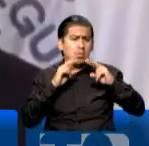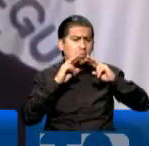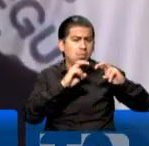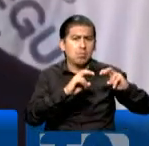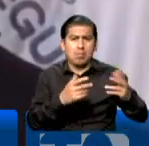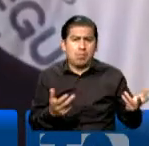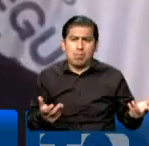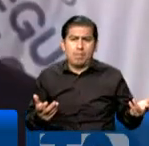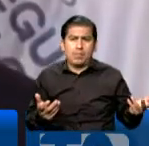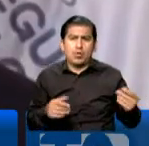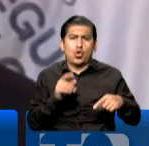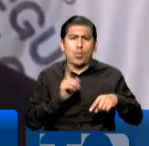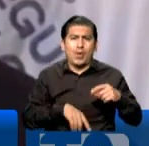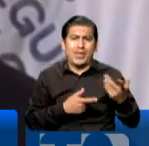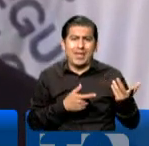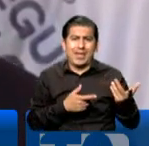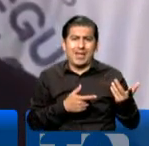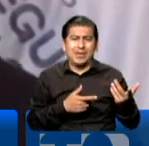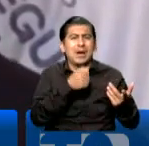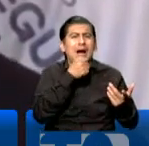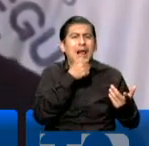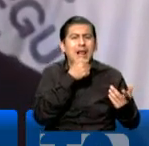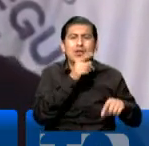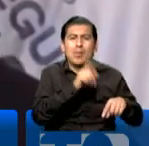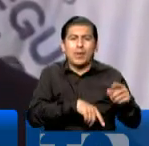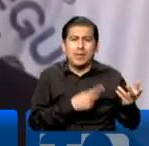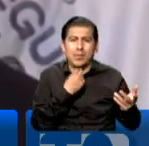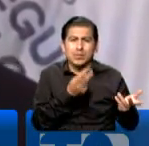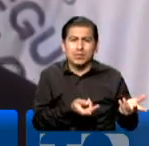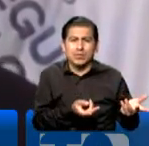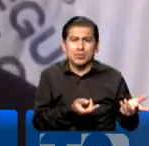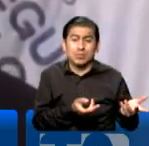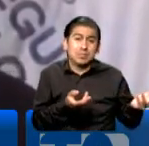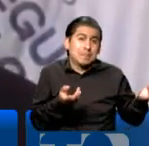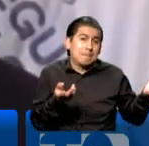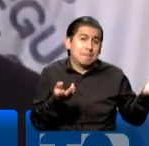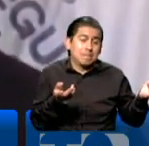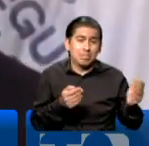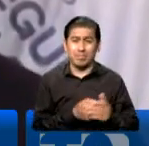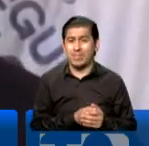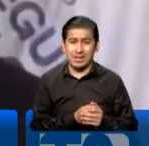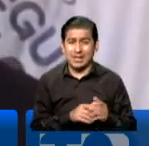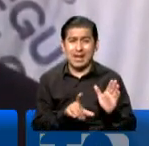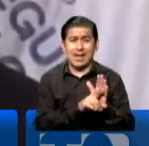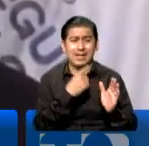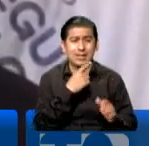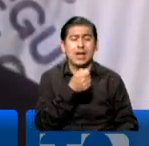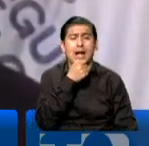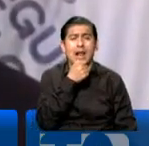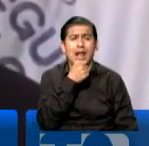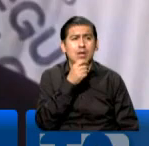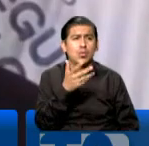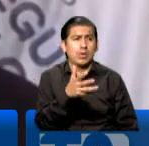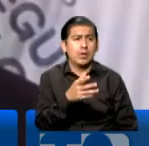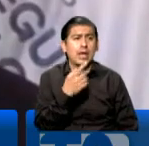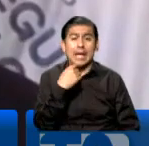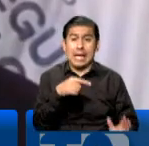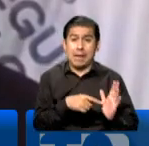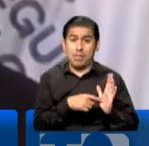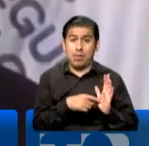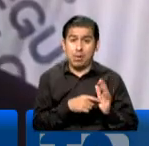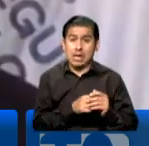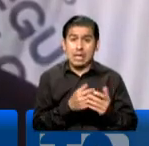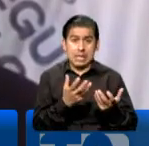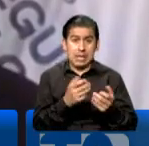tiene validez? Sí, primero, legal, jurídico. Es un audio, no tiene validez legal. Yo les he dicho, si alguien quiere